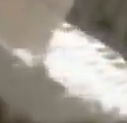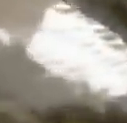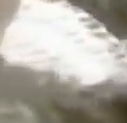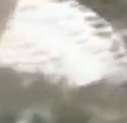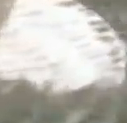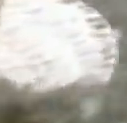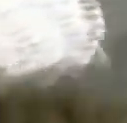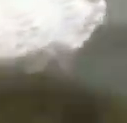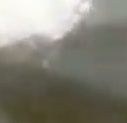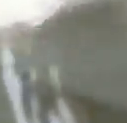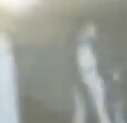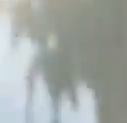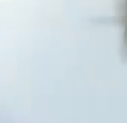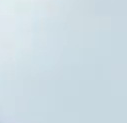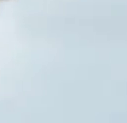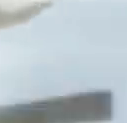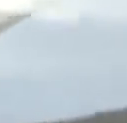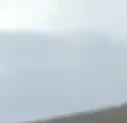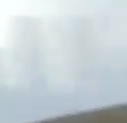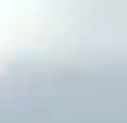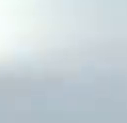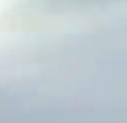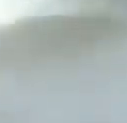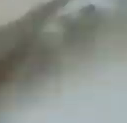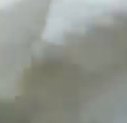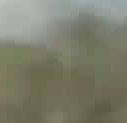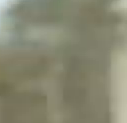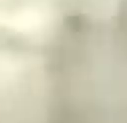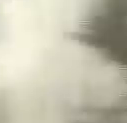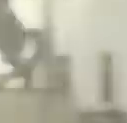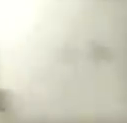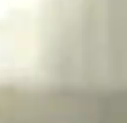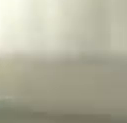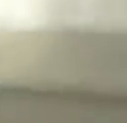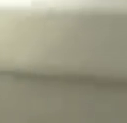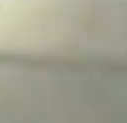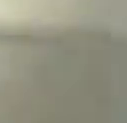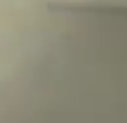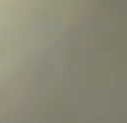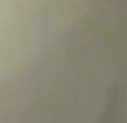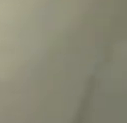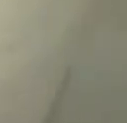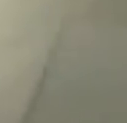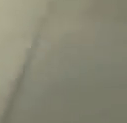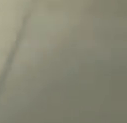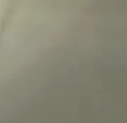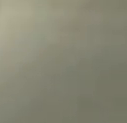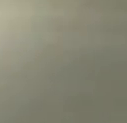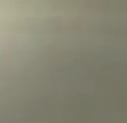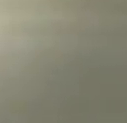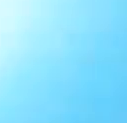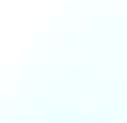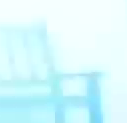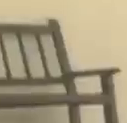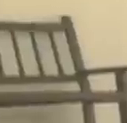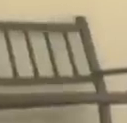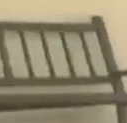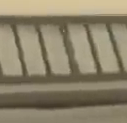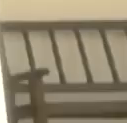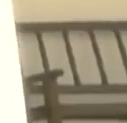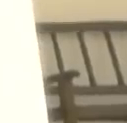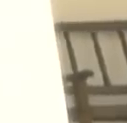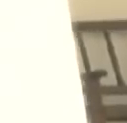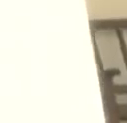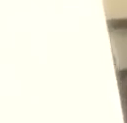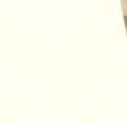Chávez, muchacho venezolano. Tú también eres Chávez, niña venezolana, niño venezolano. Hasta